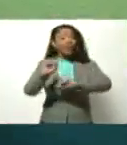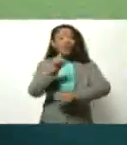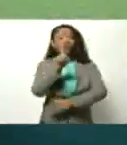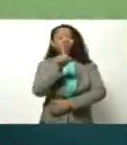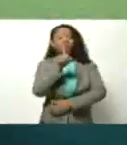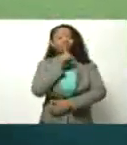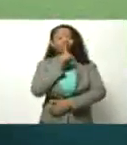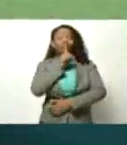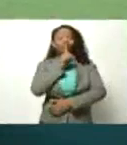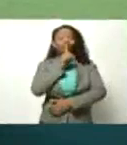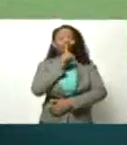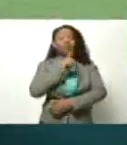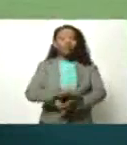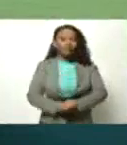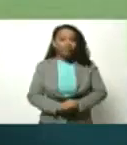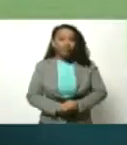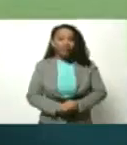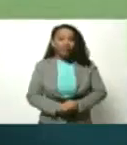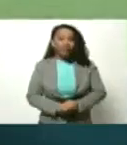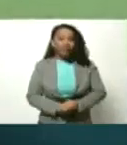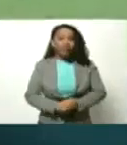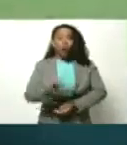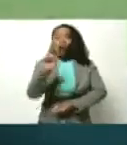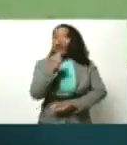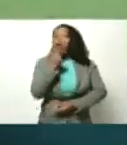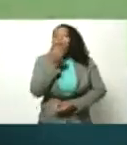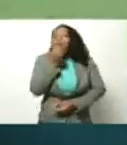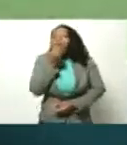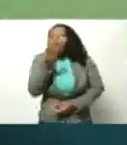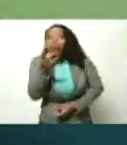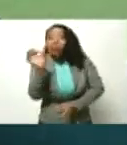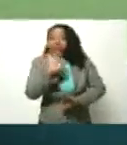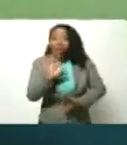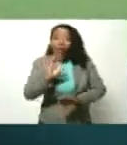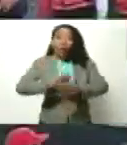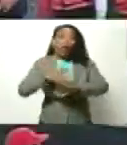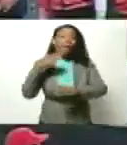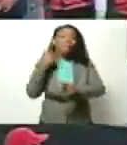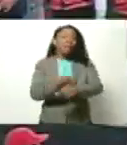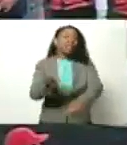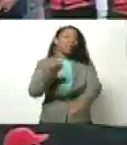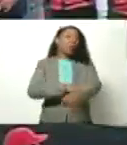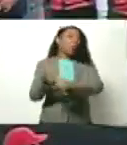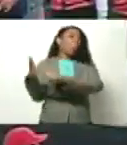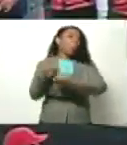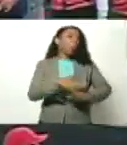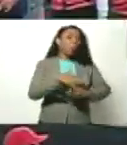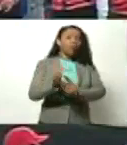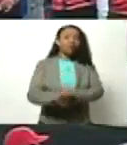silencio no digas nada que lo pueda discriminar algo